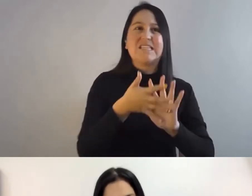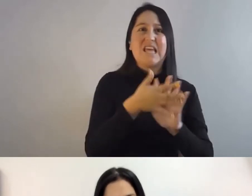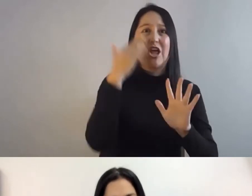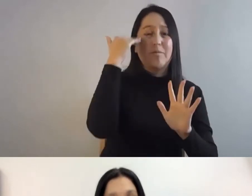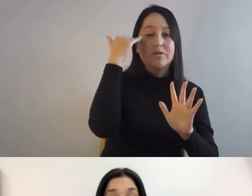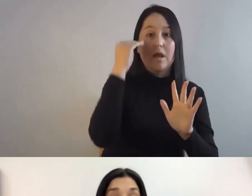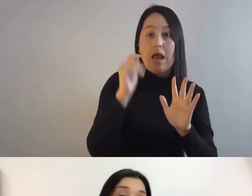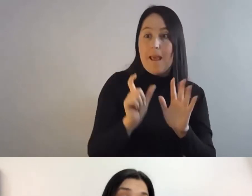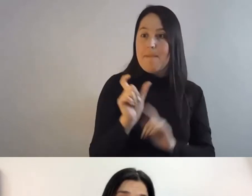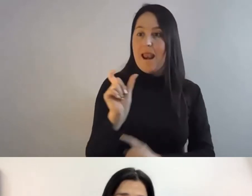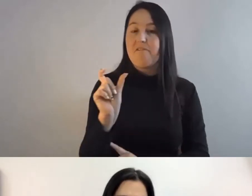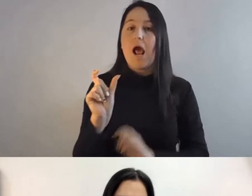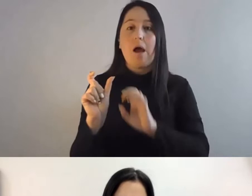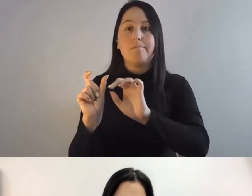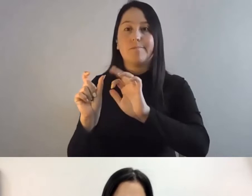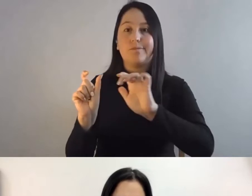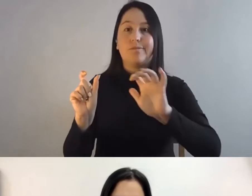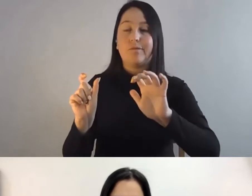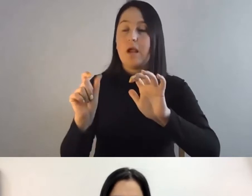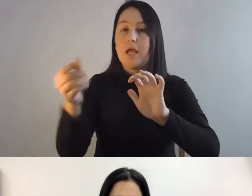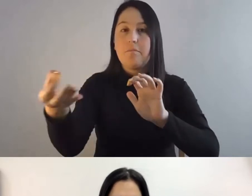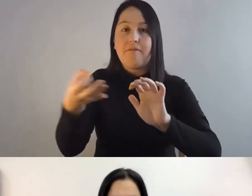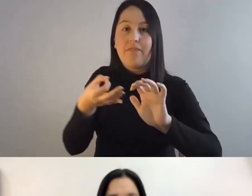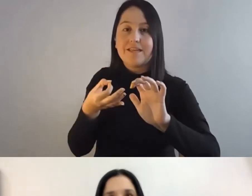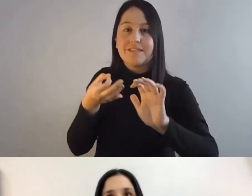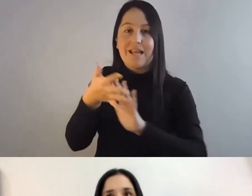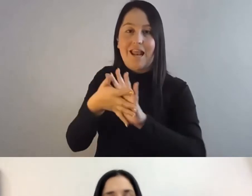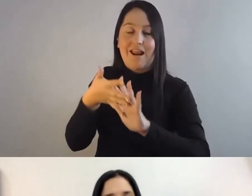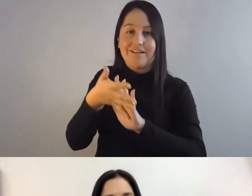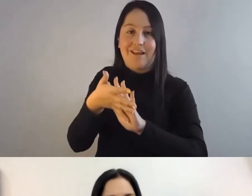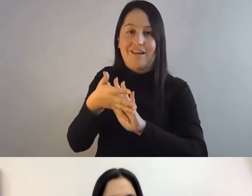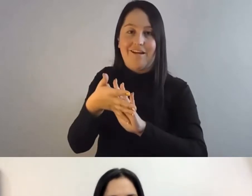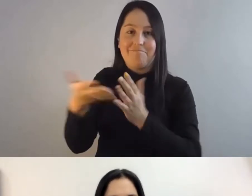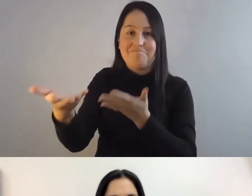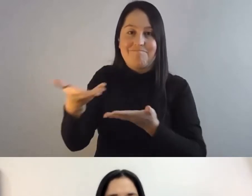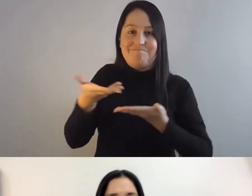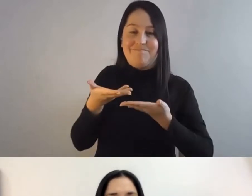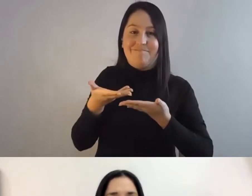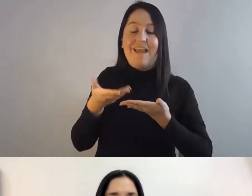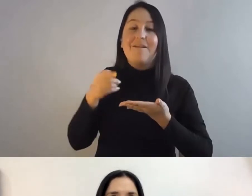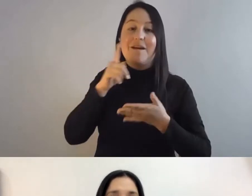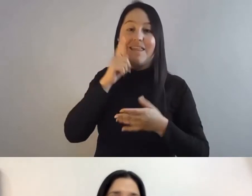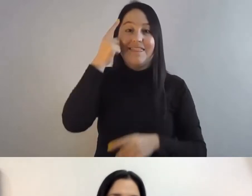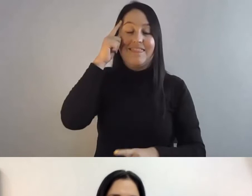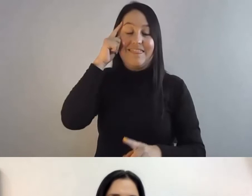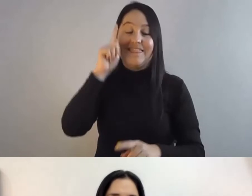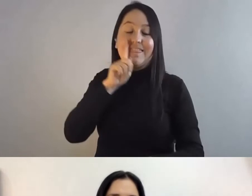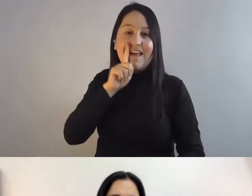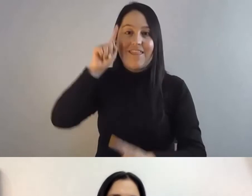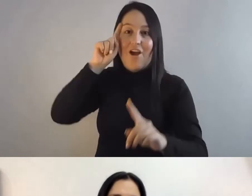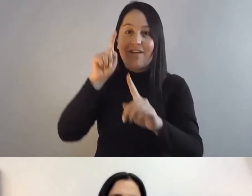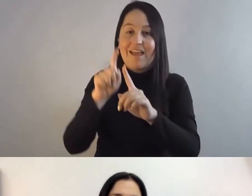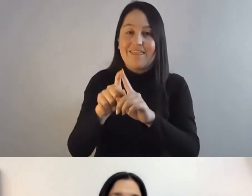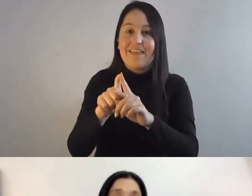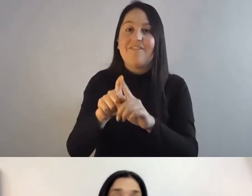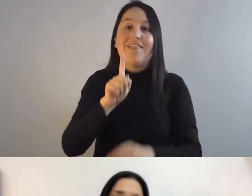esa palabra y la persona sorda le va a dar esa seña como retroalimentación. Pero básicamente tiene un objetivo de crear un tema de sensibilización y aquí sí